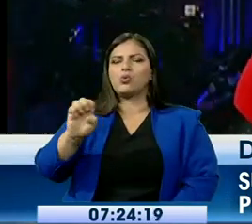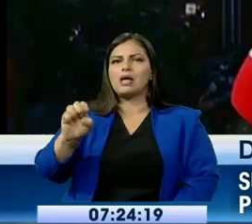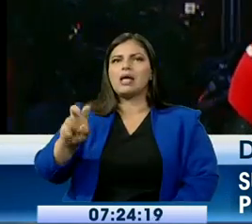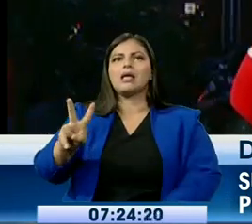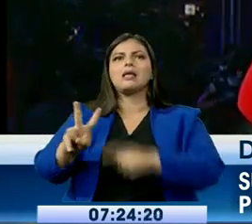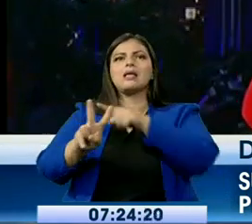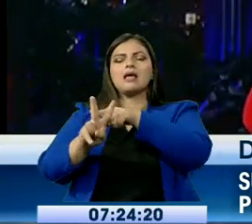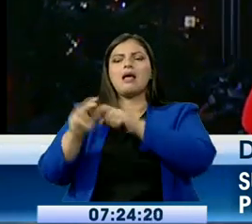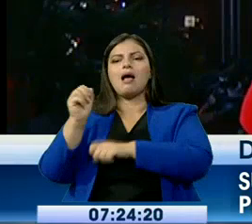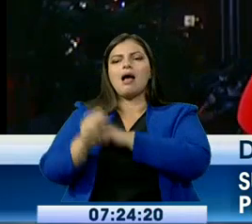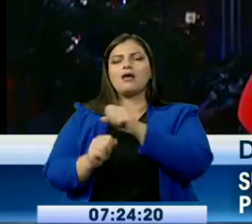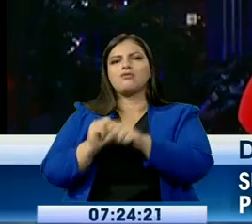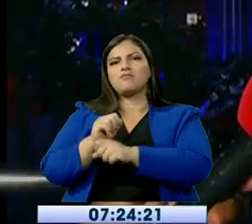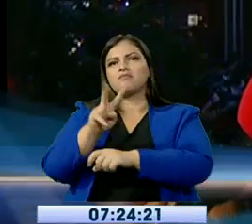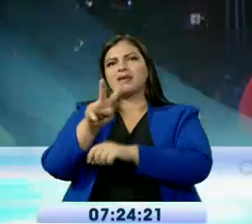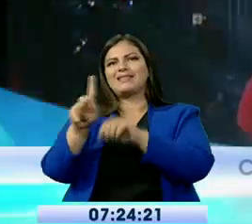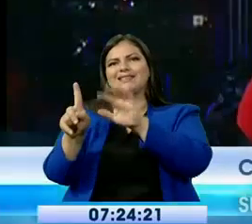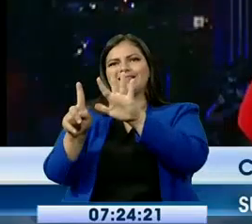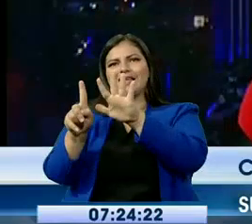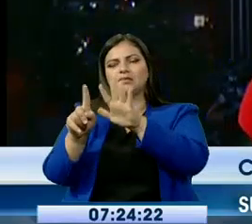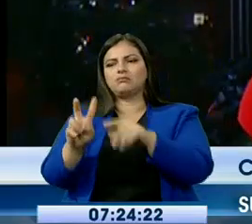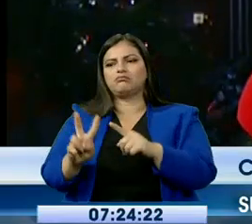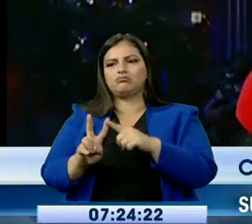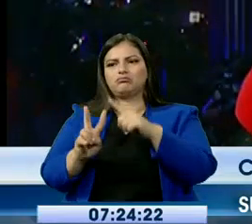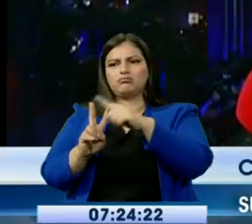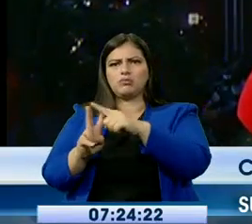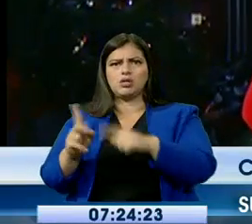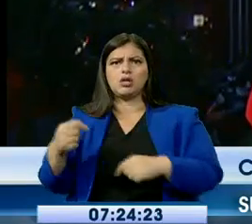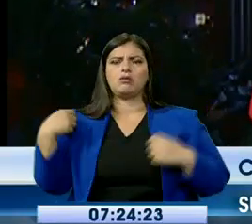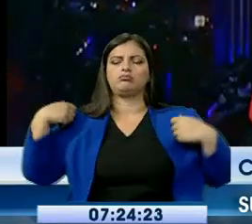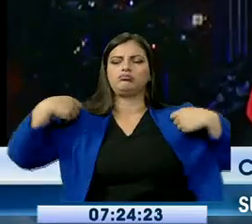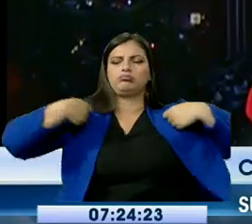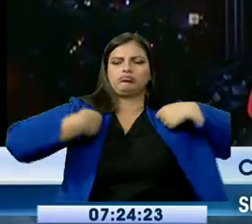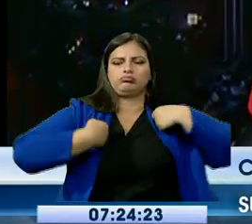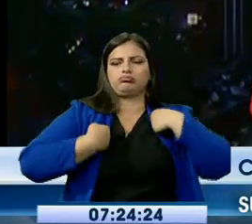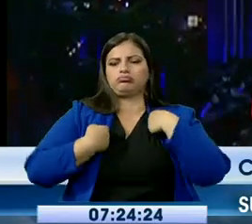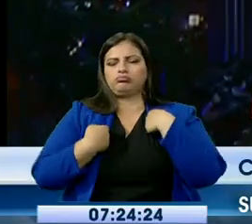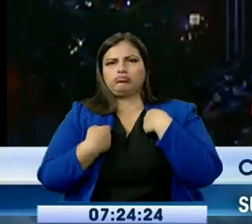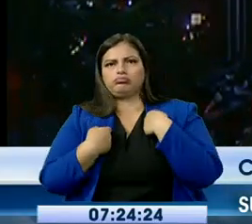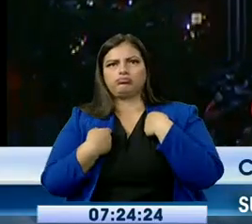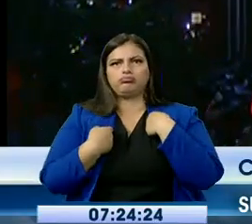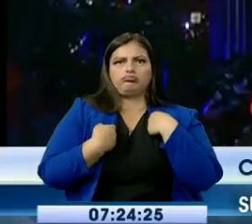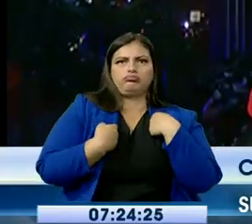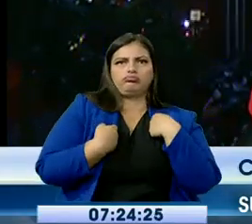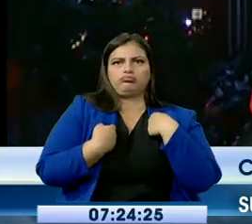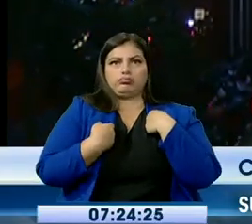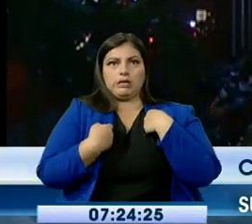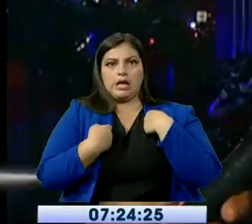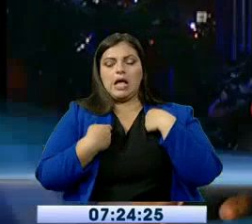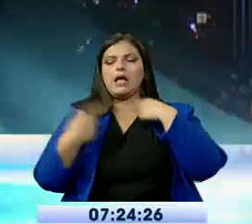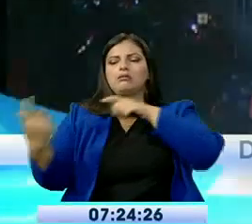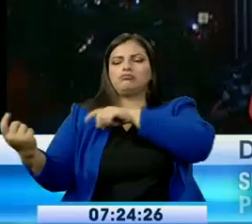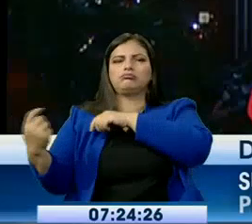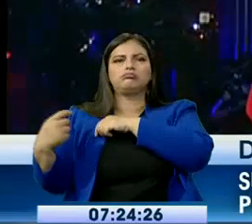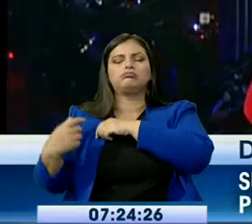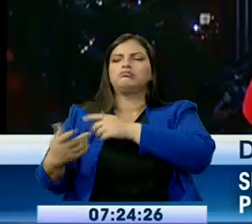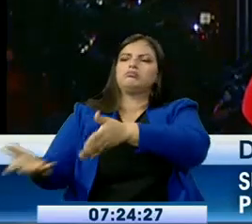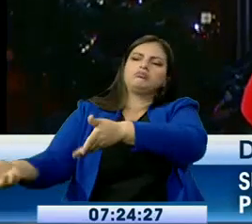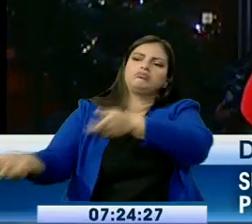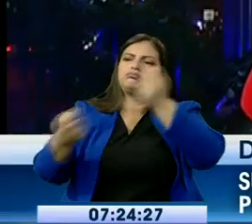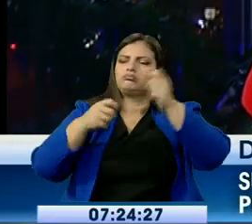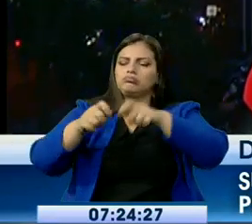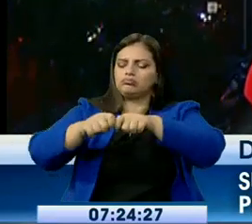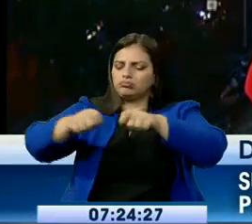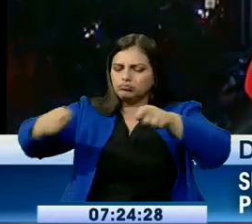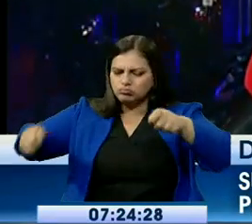2 ametralladoras de fabricación artesanal. En el interior de cada uno de los cartuchos se encontraban, en cada una de las armas